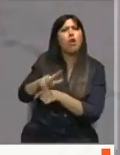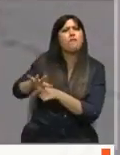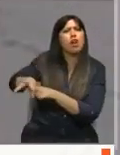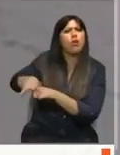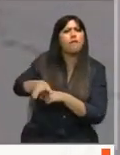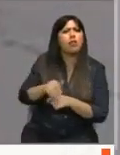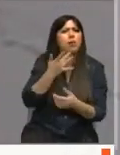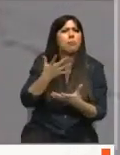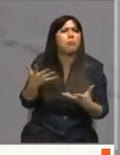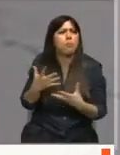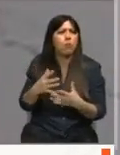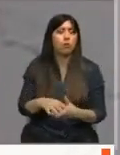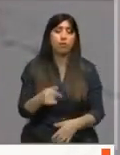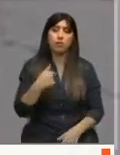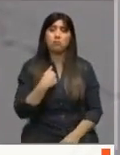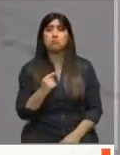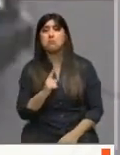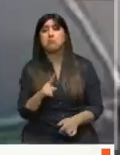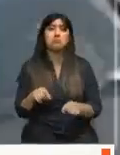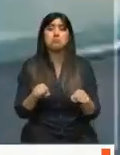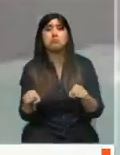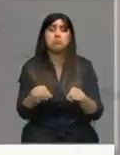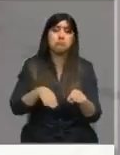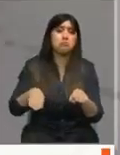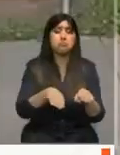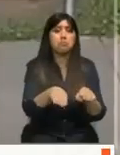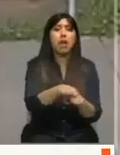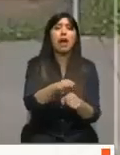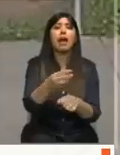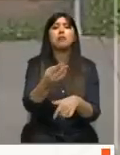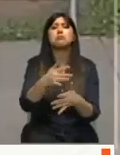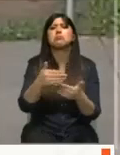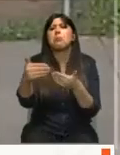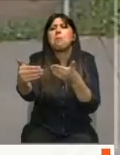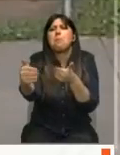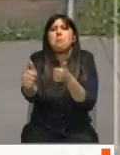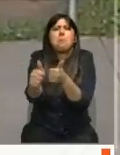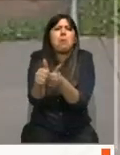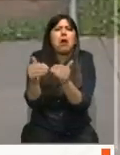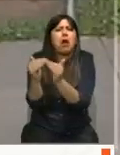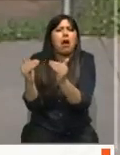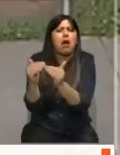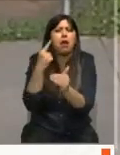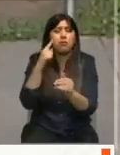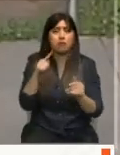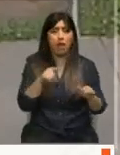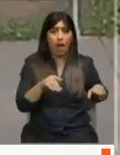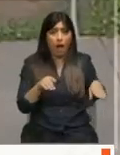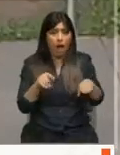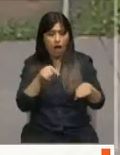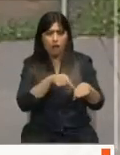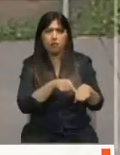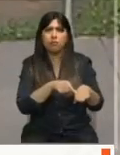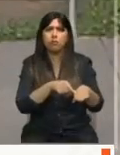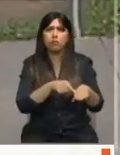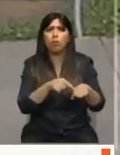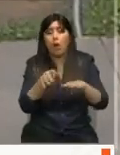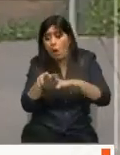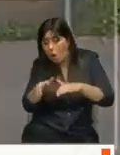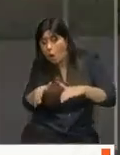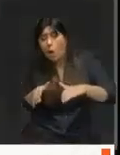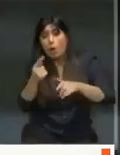Yo iba llegando a la casa, me faltaba media cuadra, será, y llega un auto, se acerca por detrás y saca la mitad del